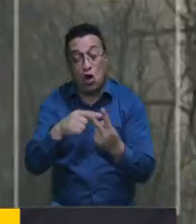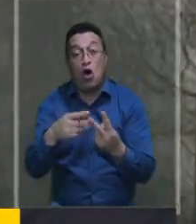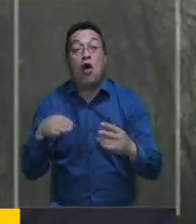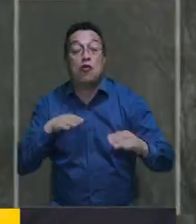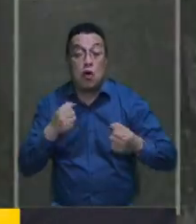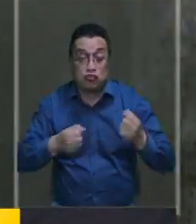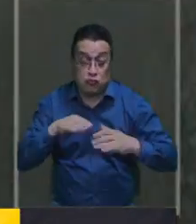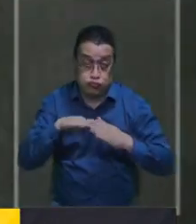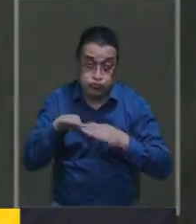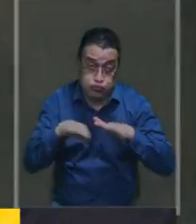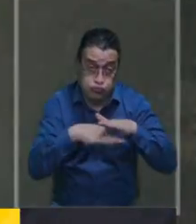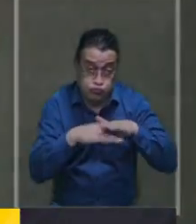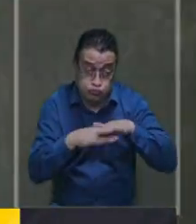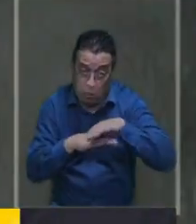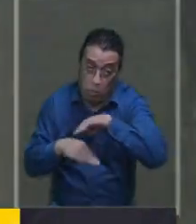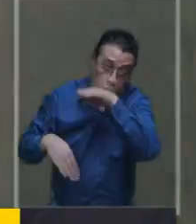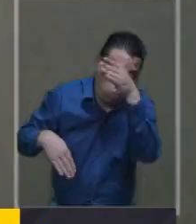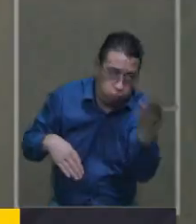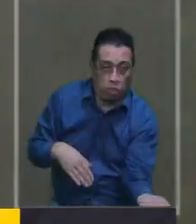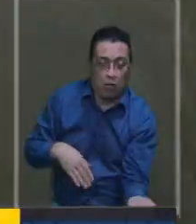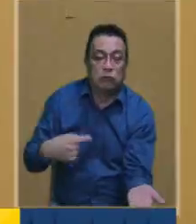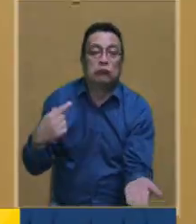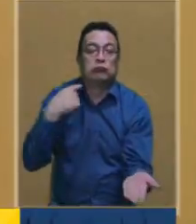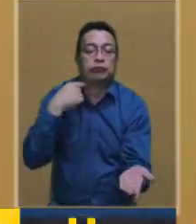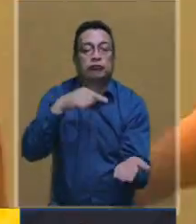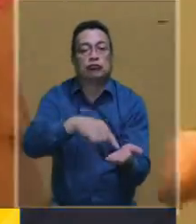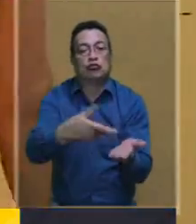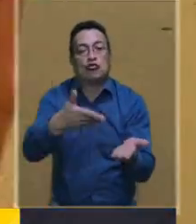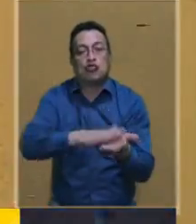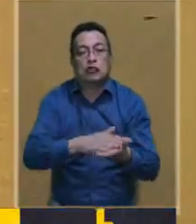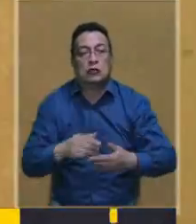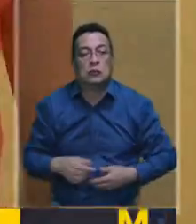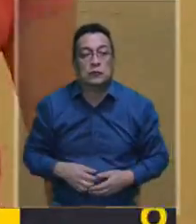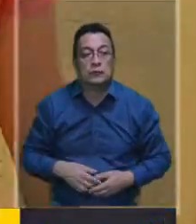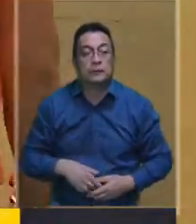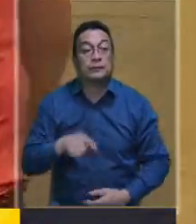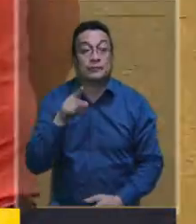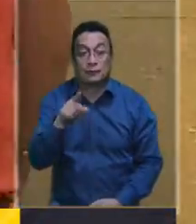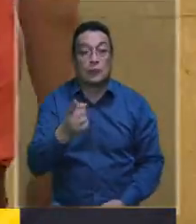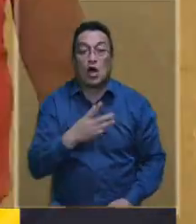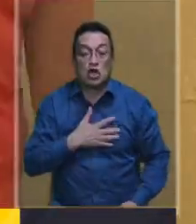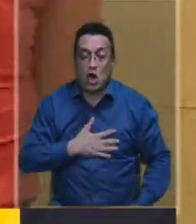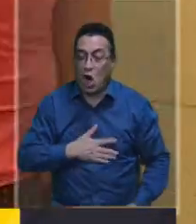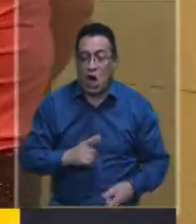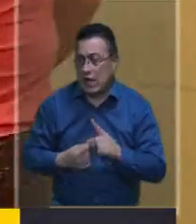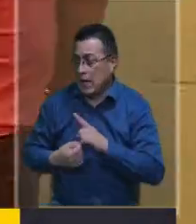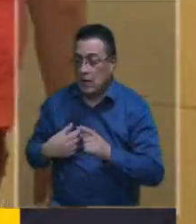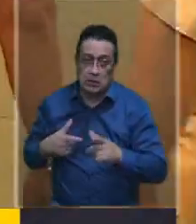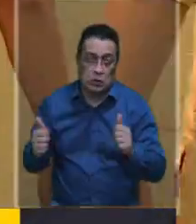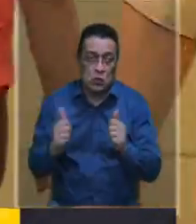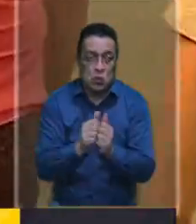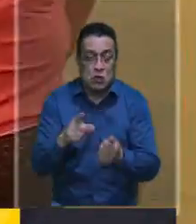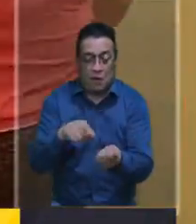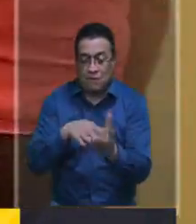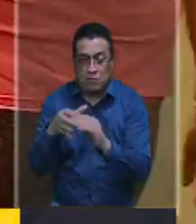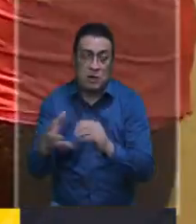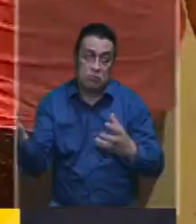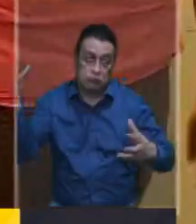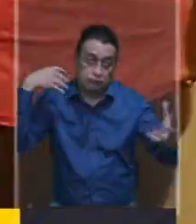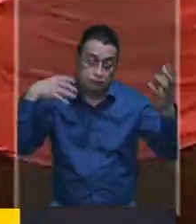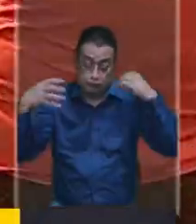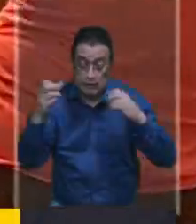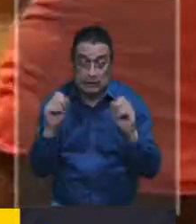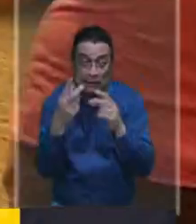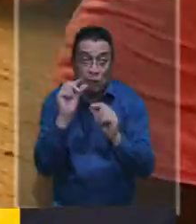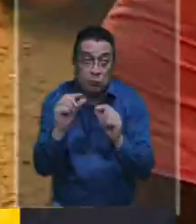volcar su vehículo intentando esquivar las llamas. Margot no quiere ser una de ellos. Junto a su familia cargó todo lo que pudo rescatar de